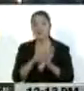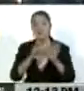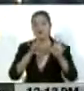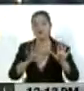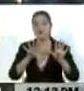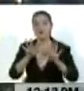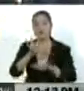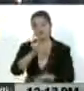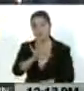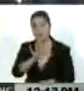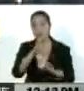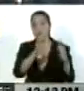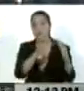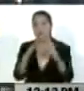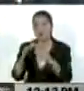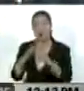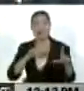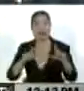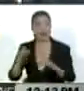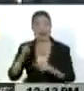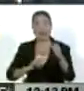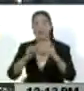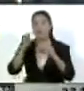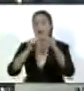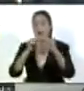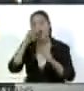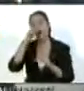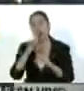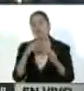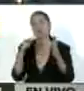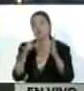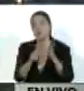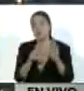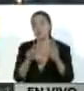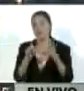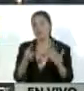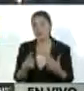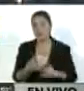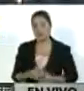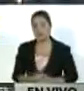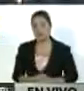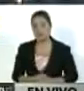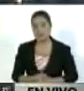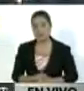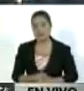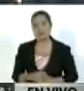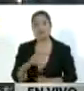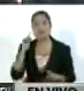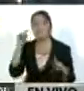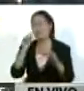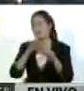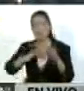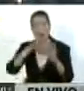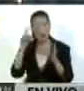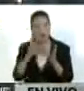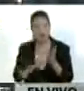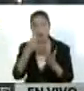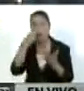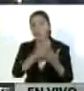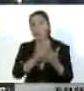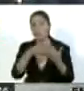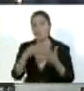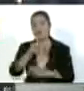303.995 viviendas concluidas en el año 2016 y una meta total de